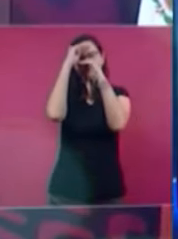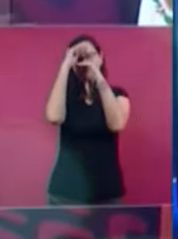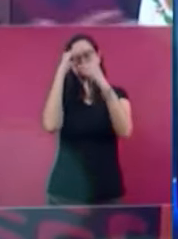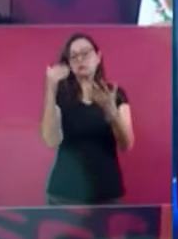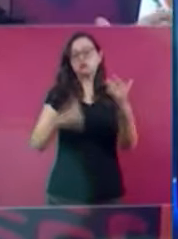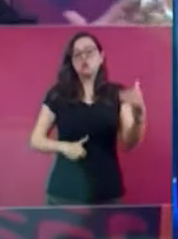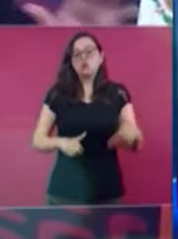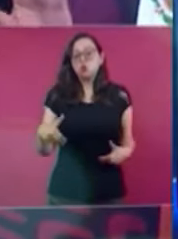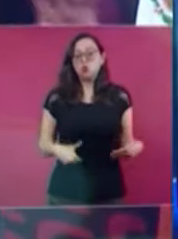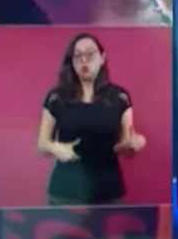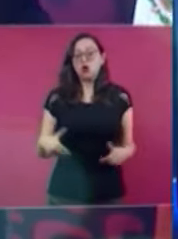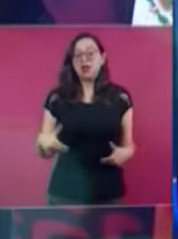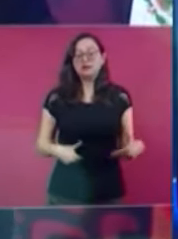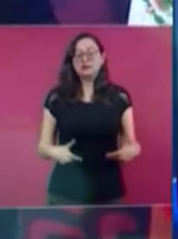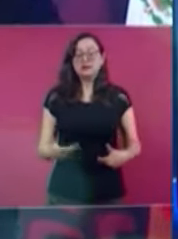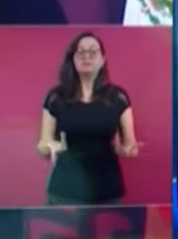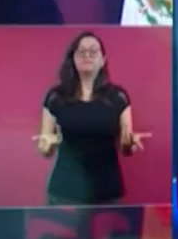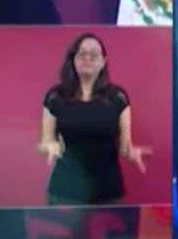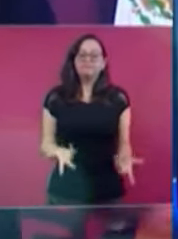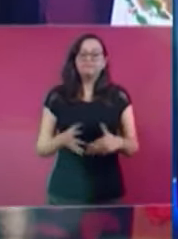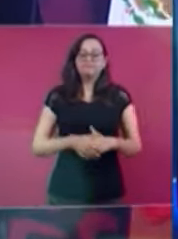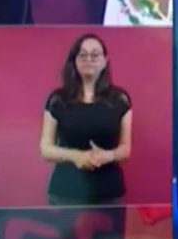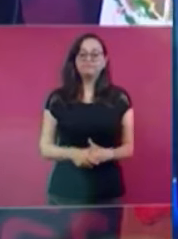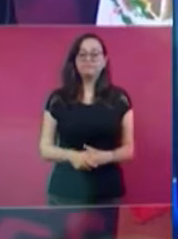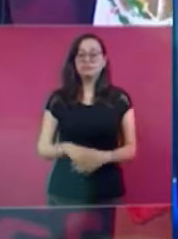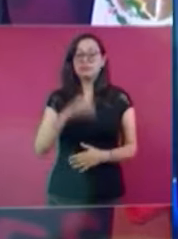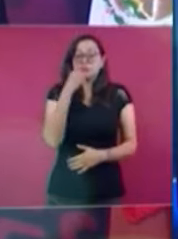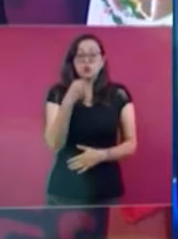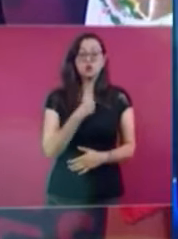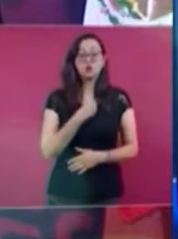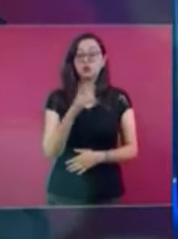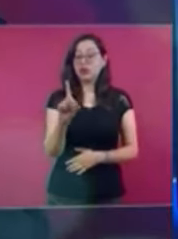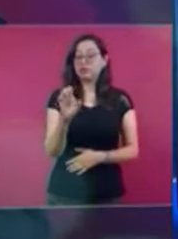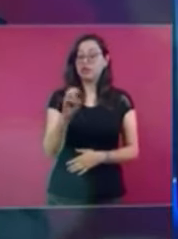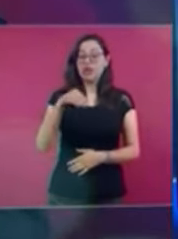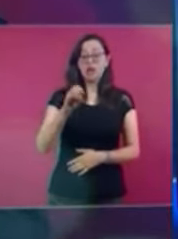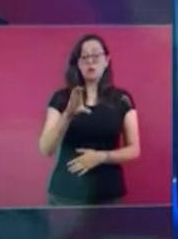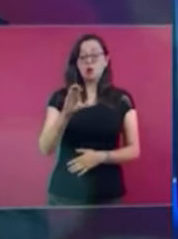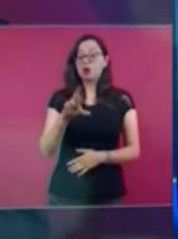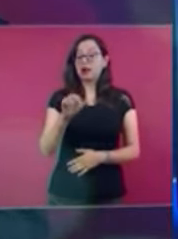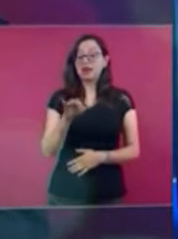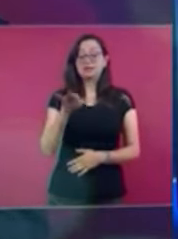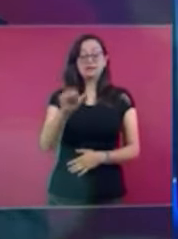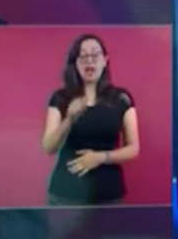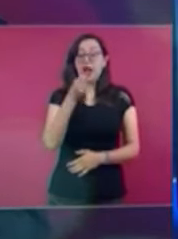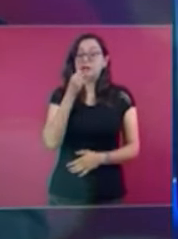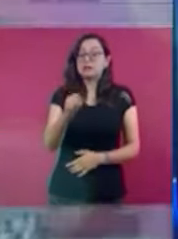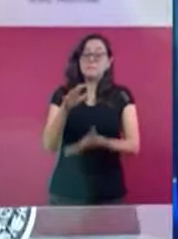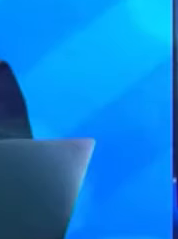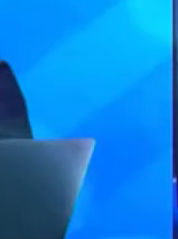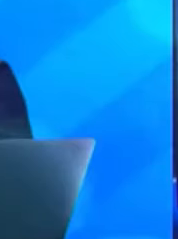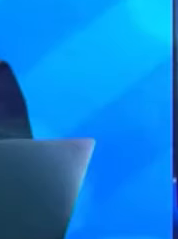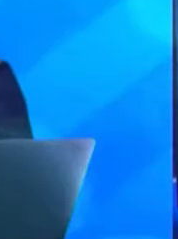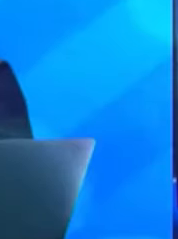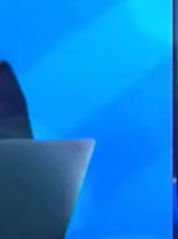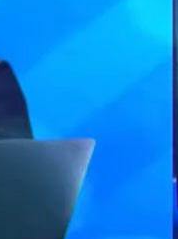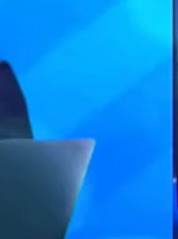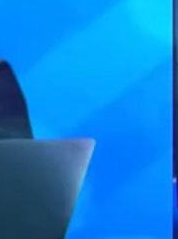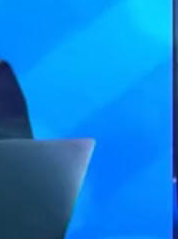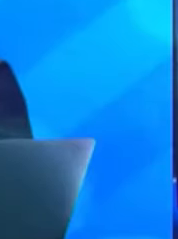política hacia donde le conviene y con eso de alguna manera deriva la agenda de seguridad la deja en segundo plano El golpe de de Estado